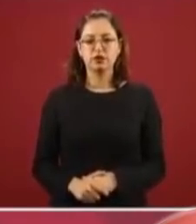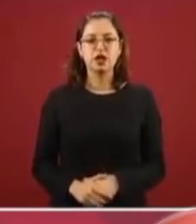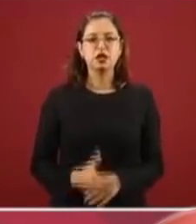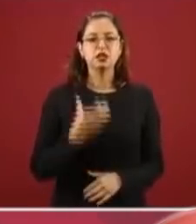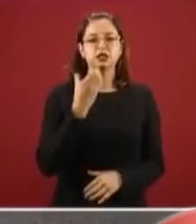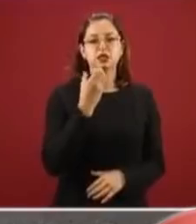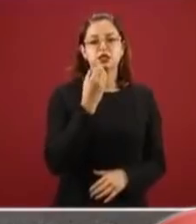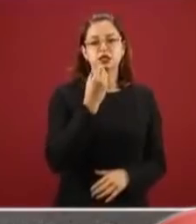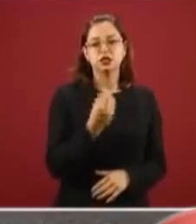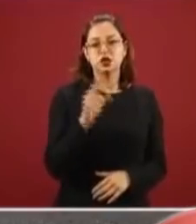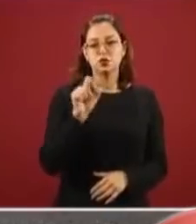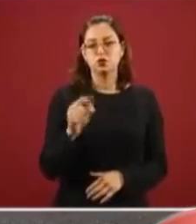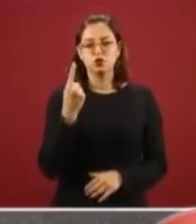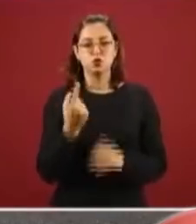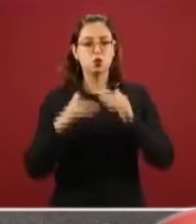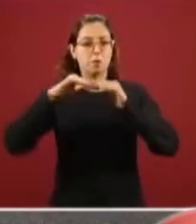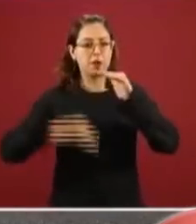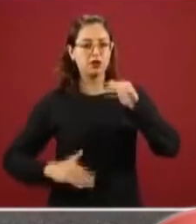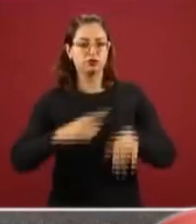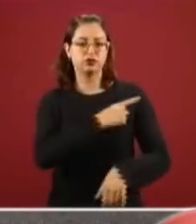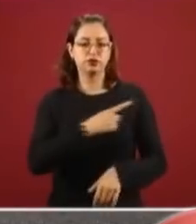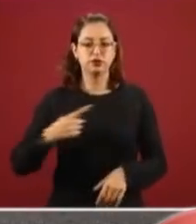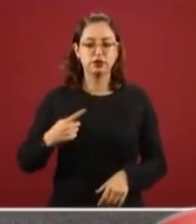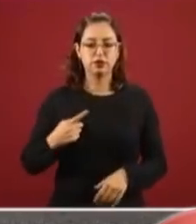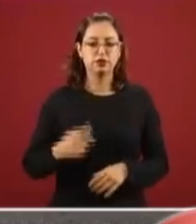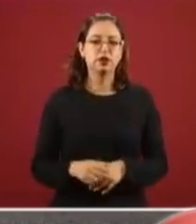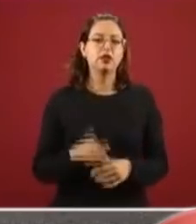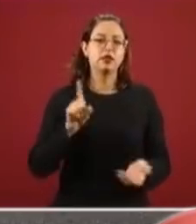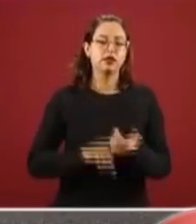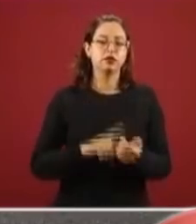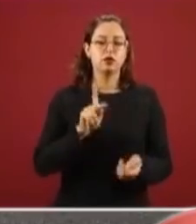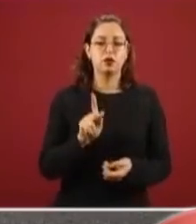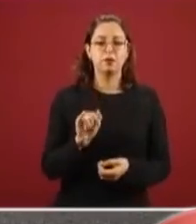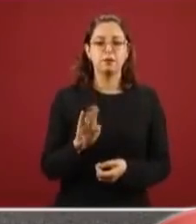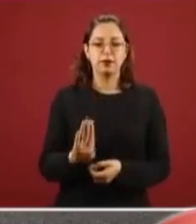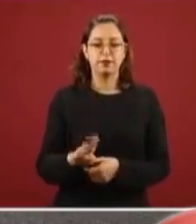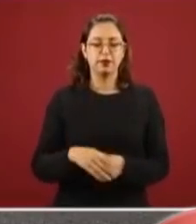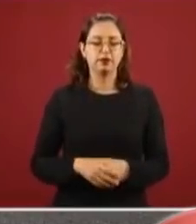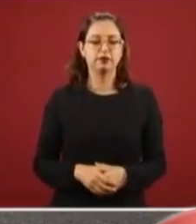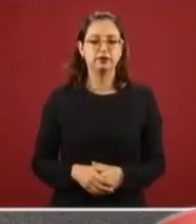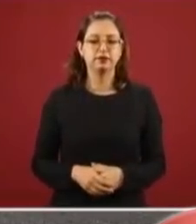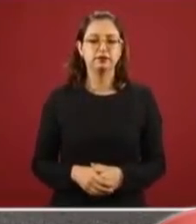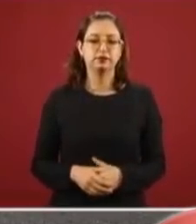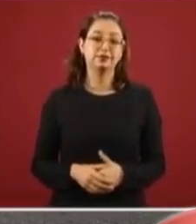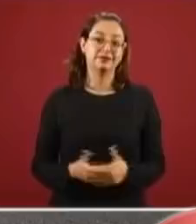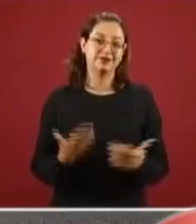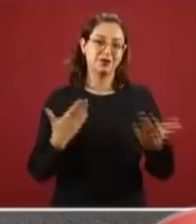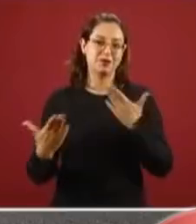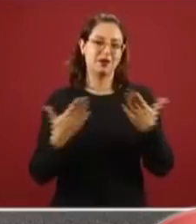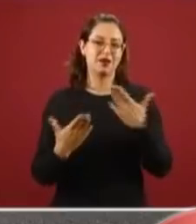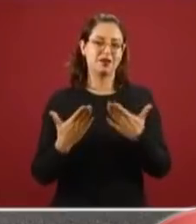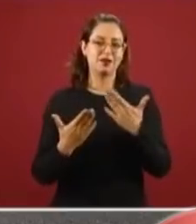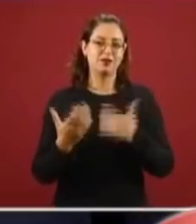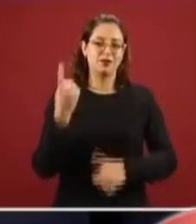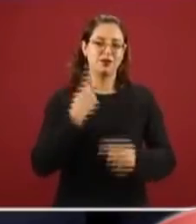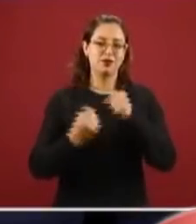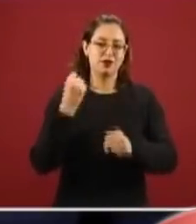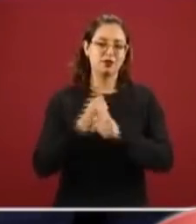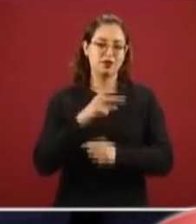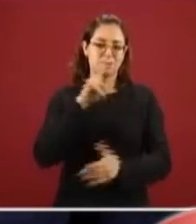0.1 abajo del PIB de lo que fue el 2018, muy poquito,